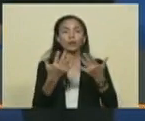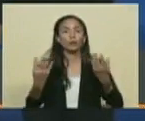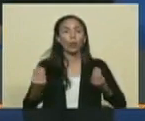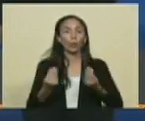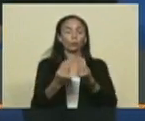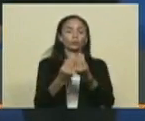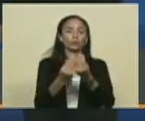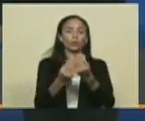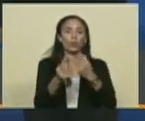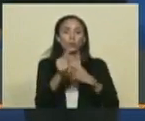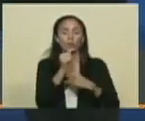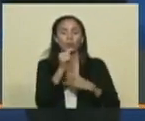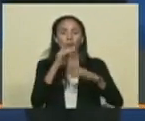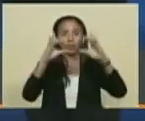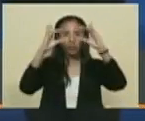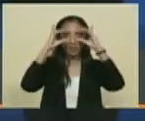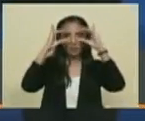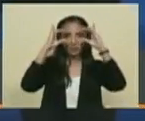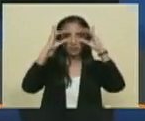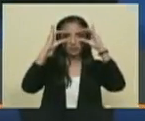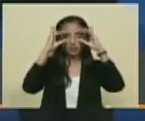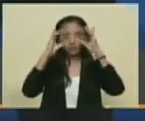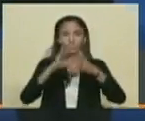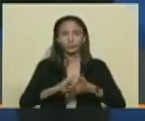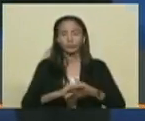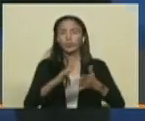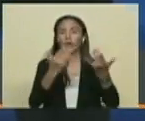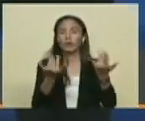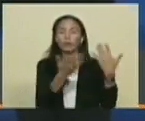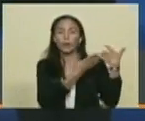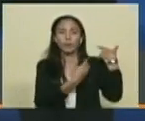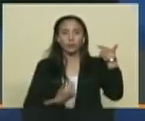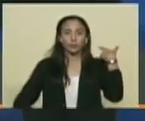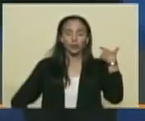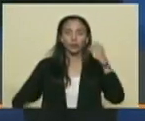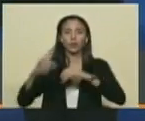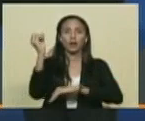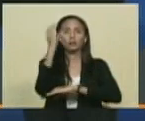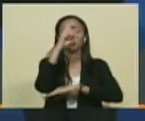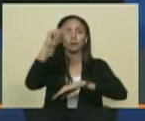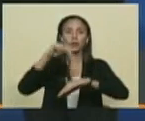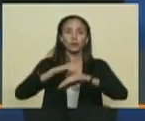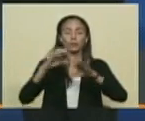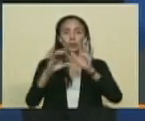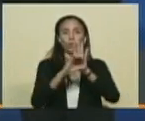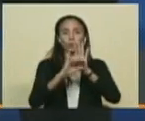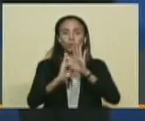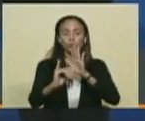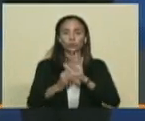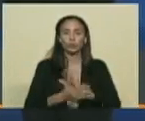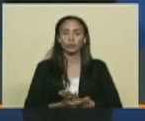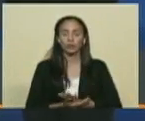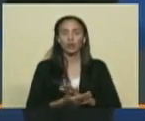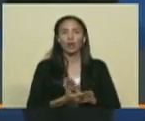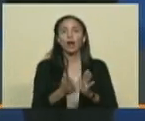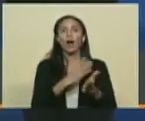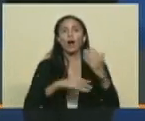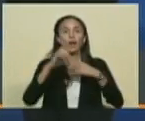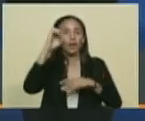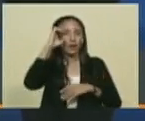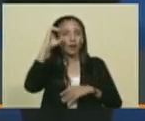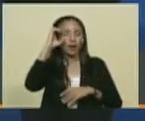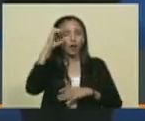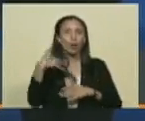acompañado por Delcy Rodríguez, quien es la presidenta de la Asamblea Nacional Constituyente, por Elías Jagua, ministro